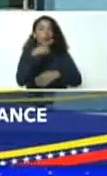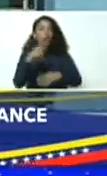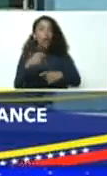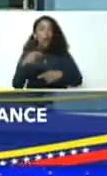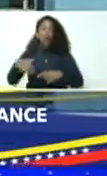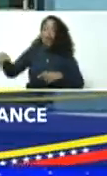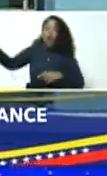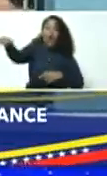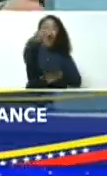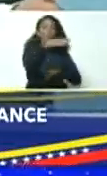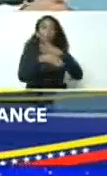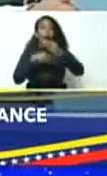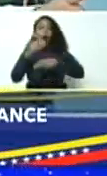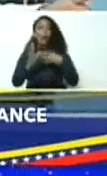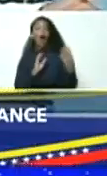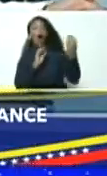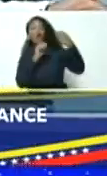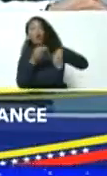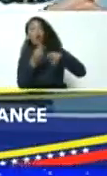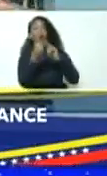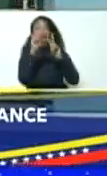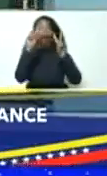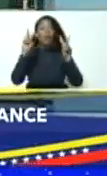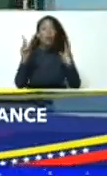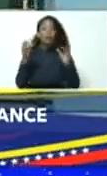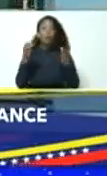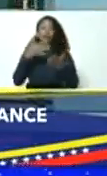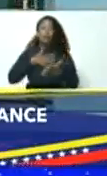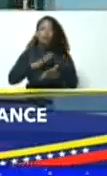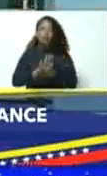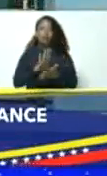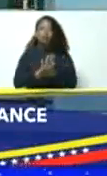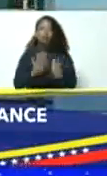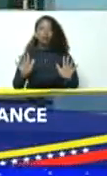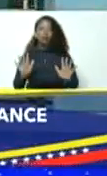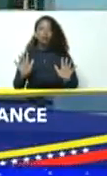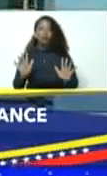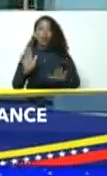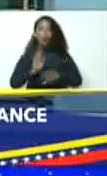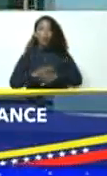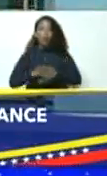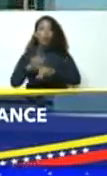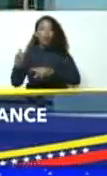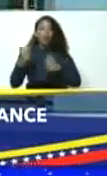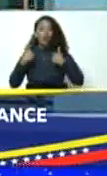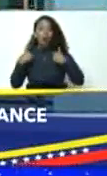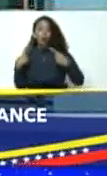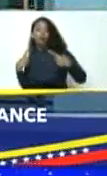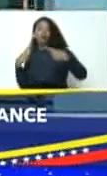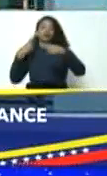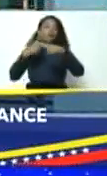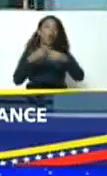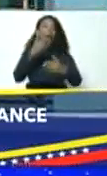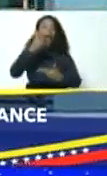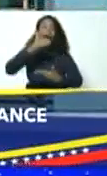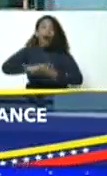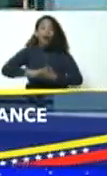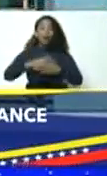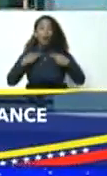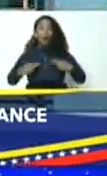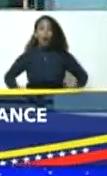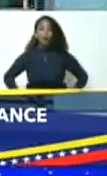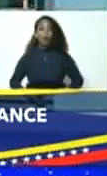todos lleguemos a un acuerdo de paz, de concordia. Por eso yo me sumé en la Carta a la